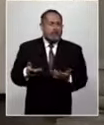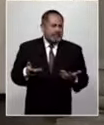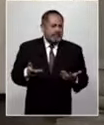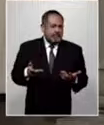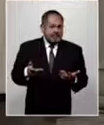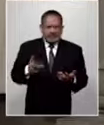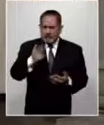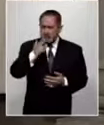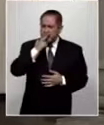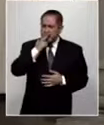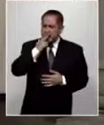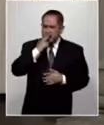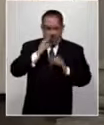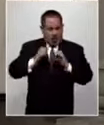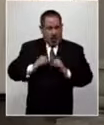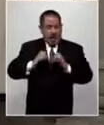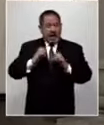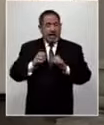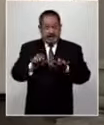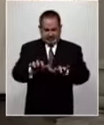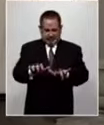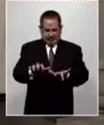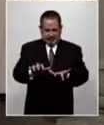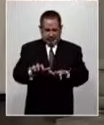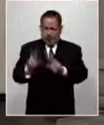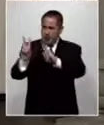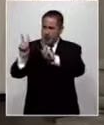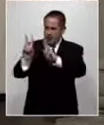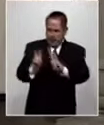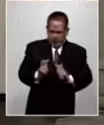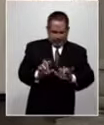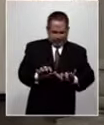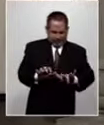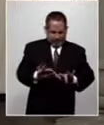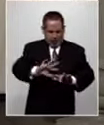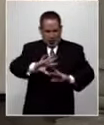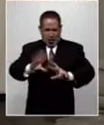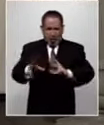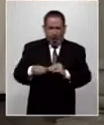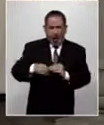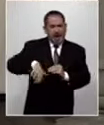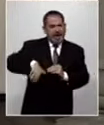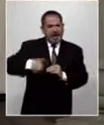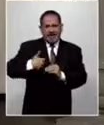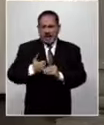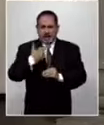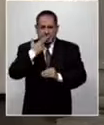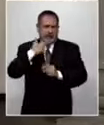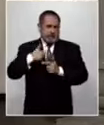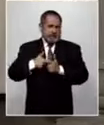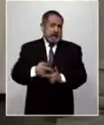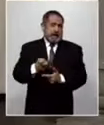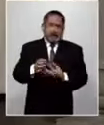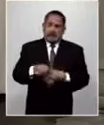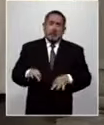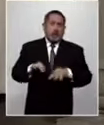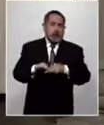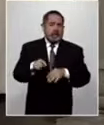de preservar digitalmente lo que haya que preservar digitalmente